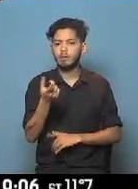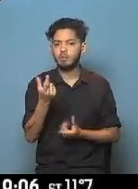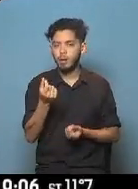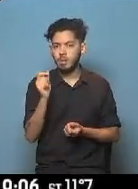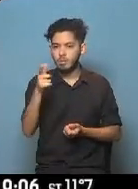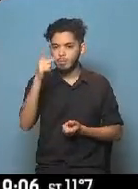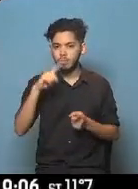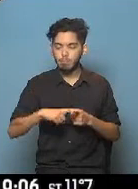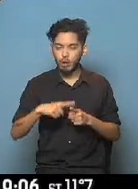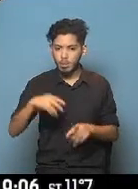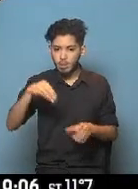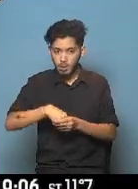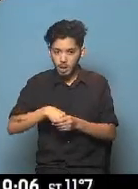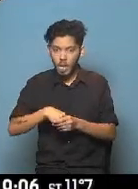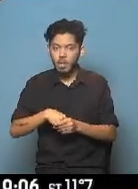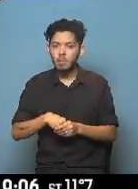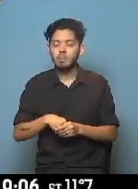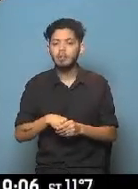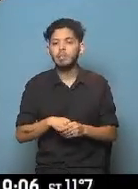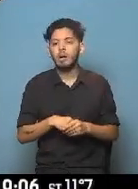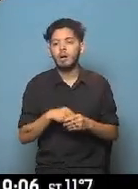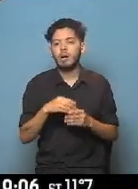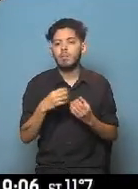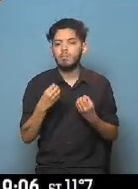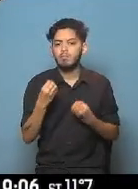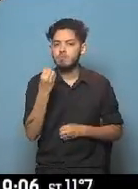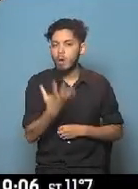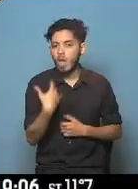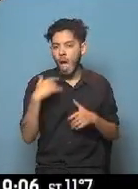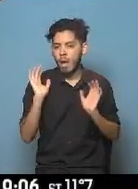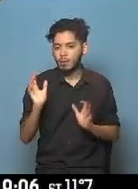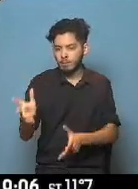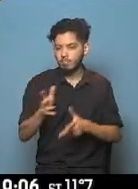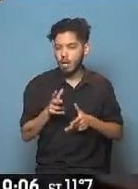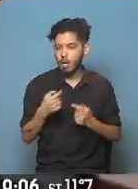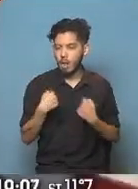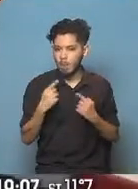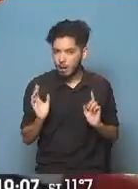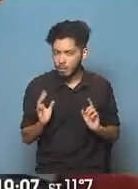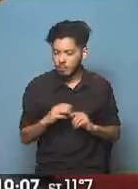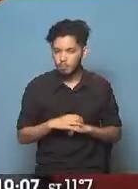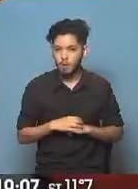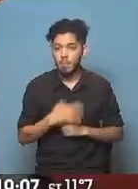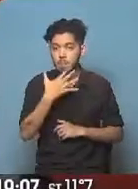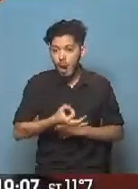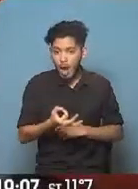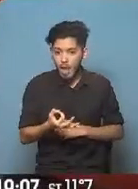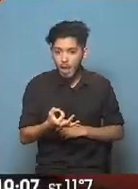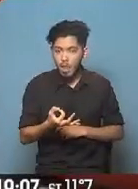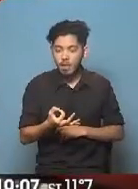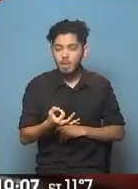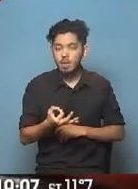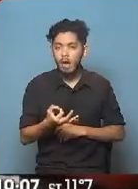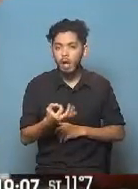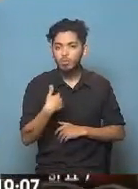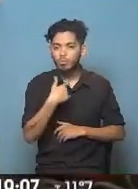la política, es porque así me lo indicaron. Pero en realidad, lo